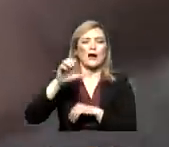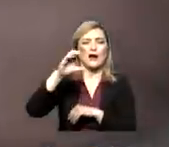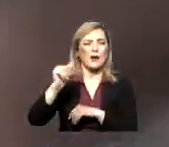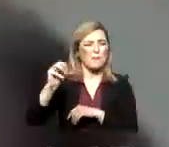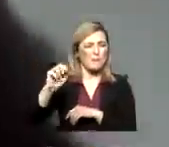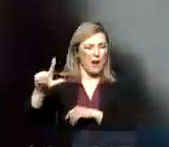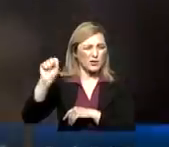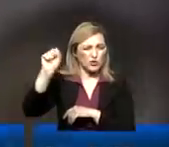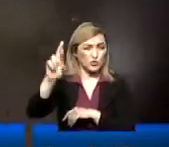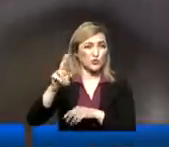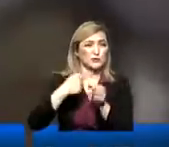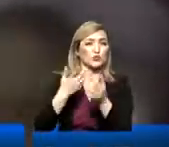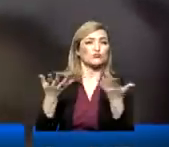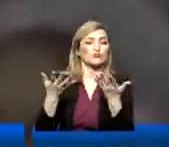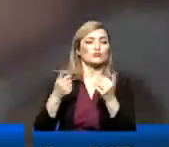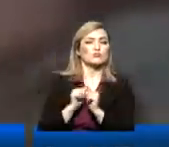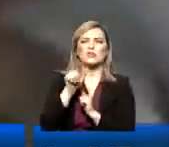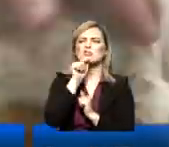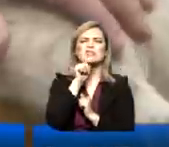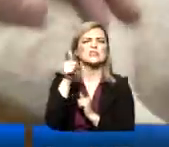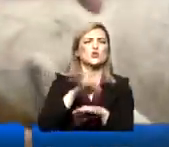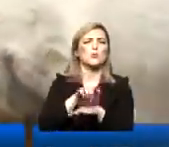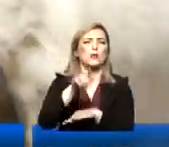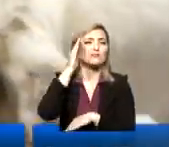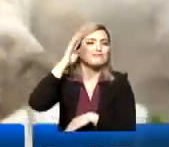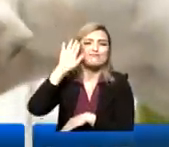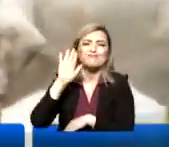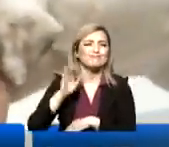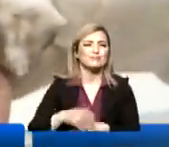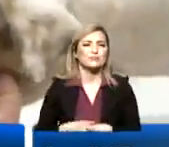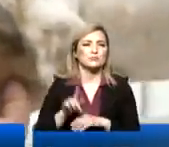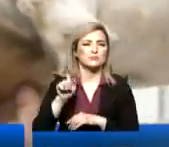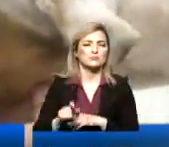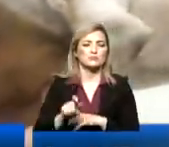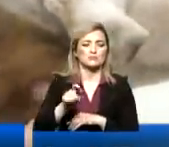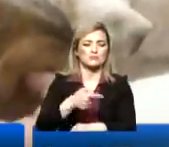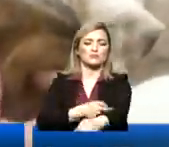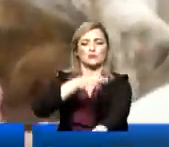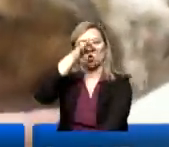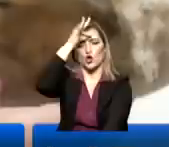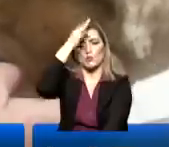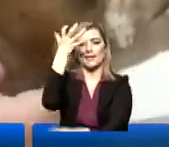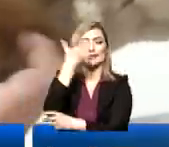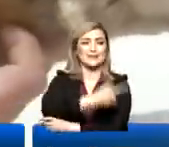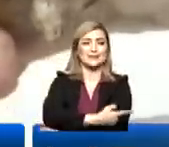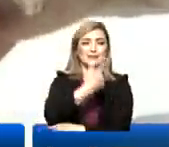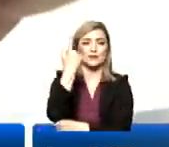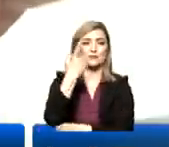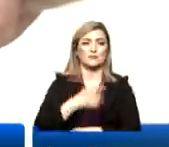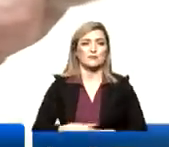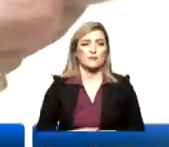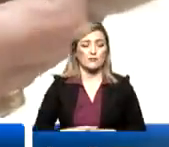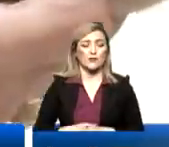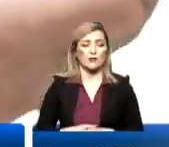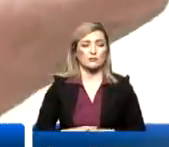Quito. Aún se desconoce el autor de este hecho, por el que este CAM deberá permanecer hospitalizado durante 15 días. Tenía